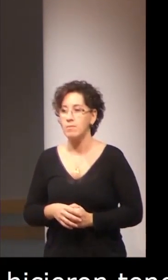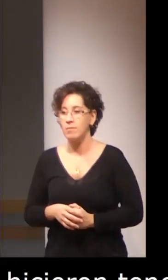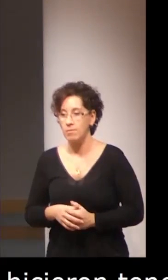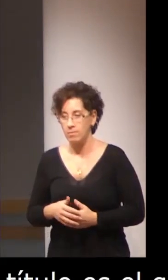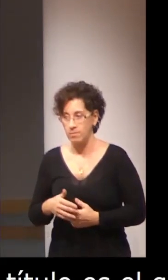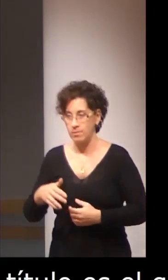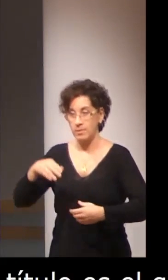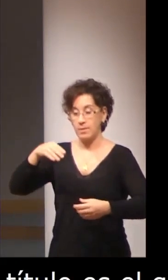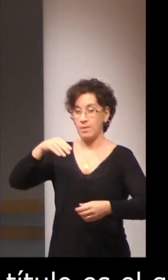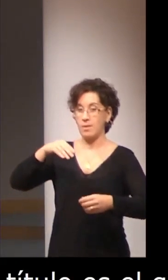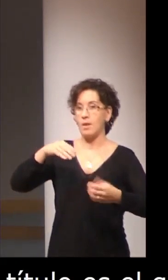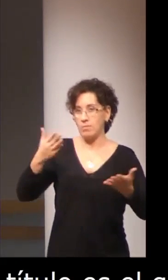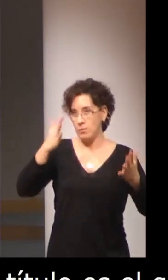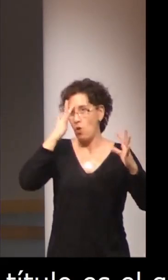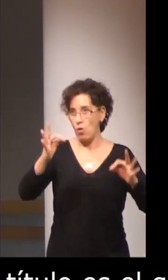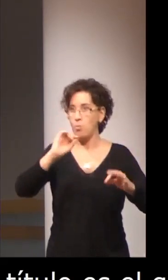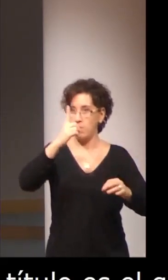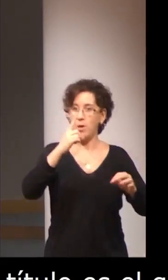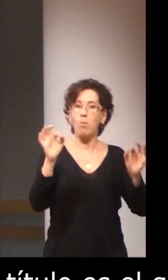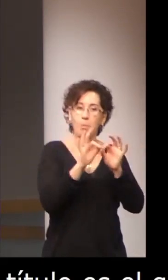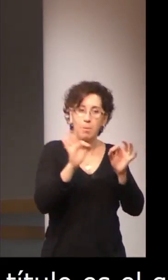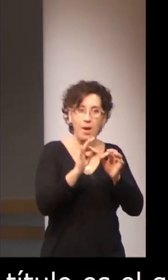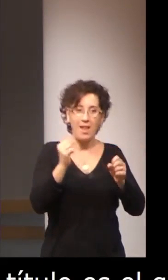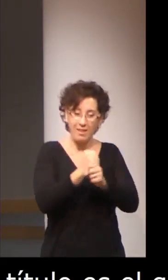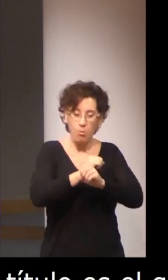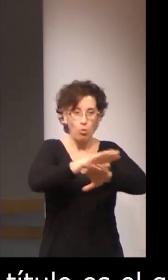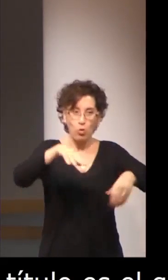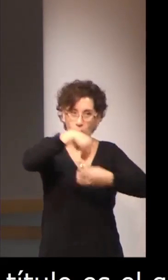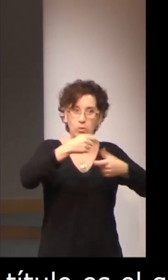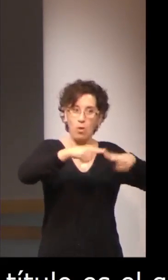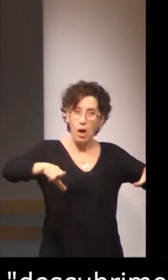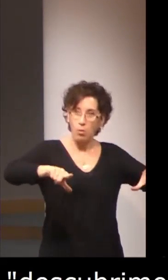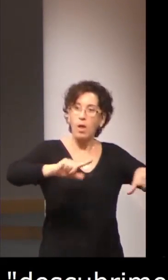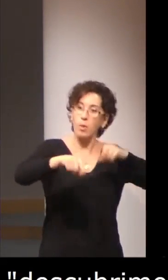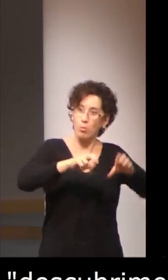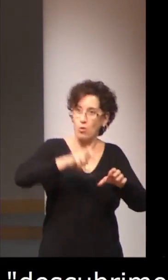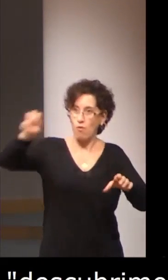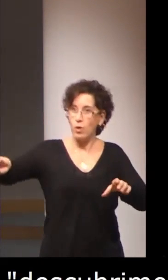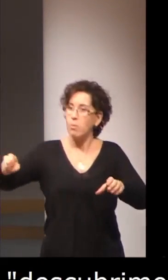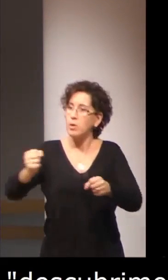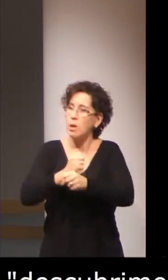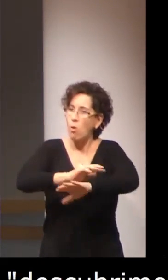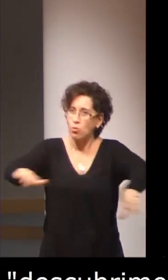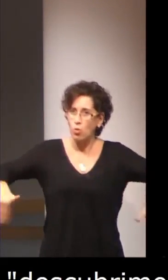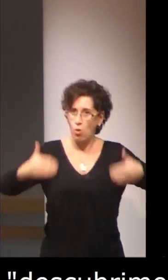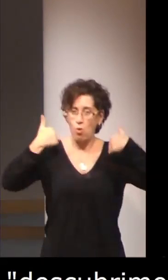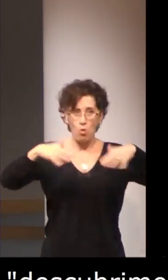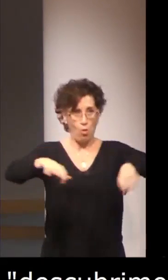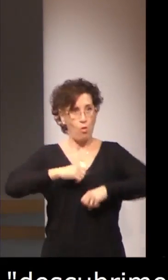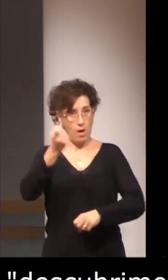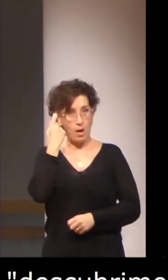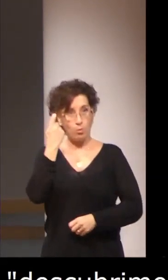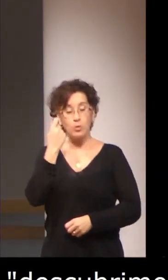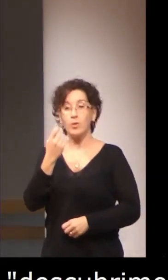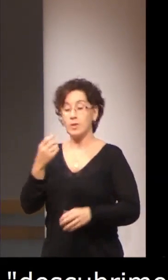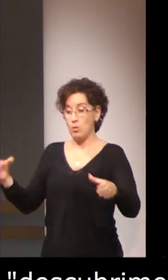También en el aula el trabajo Fue íntegramente de los estudiantes en el grupo de 5 años se abrió la